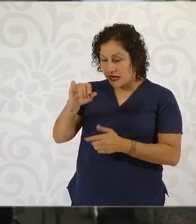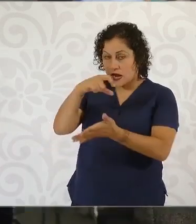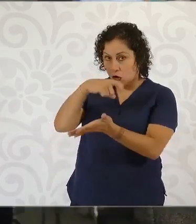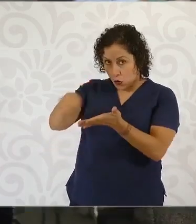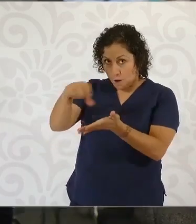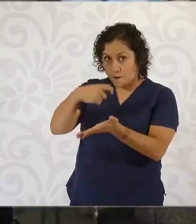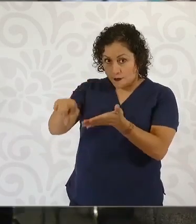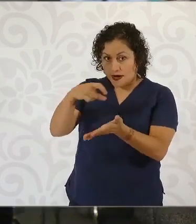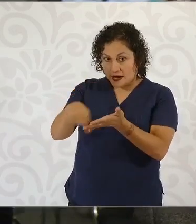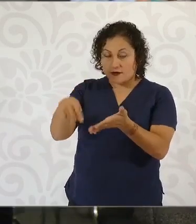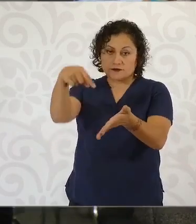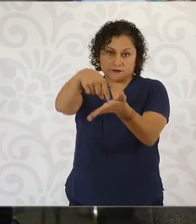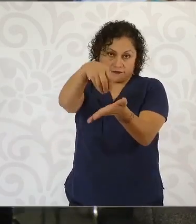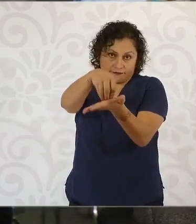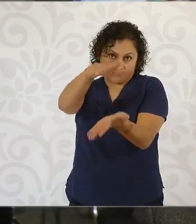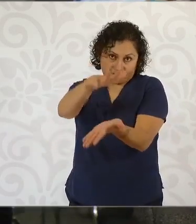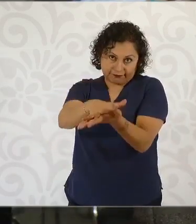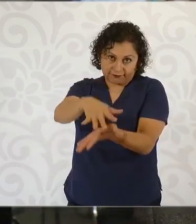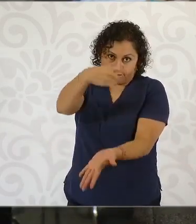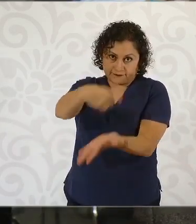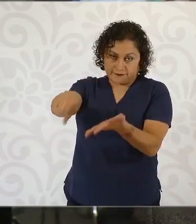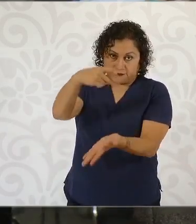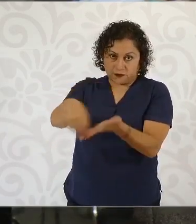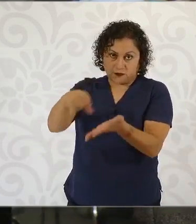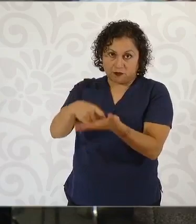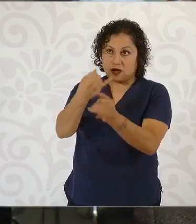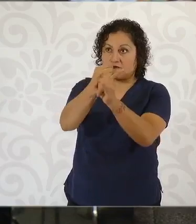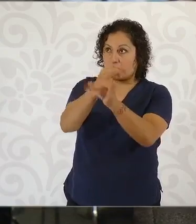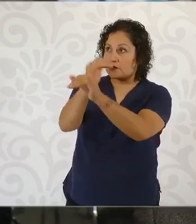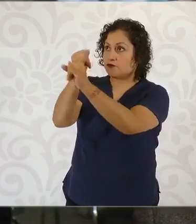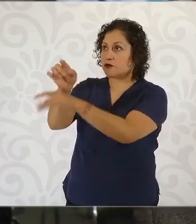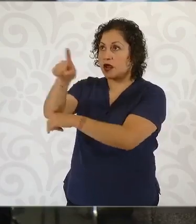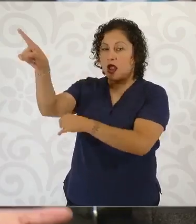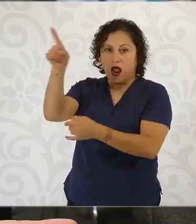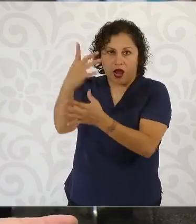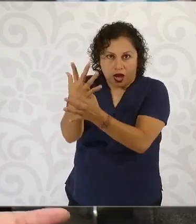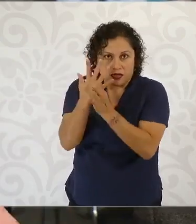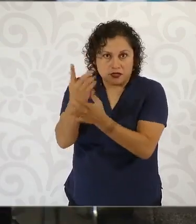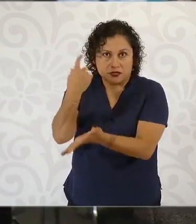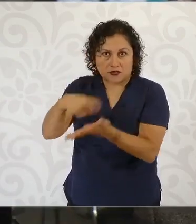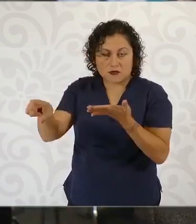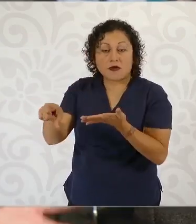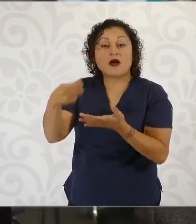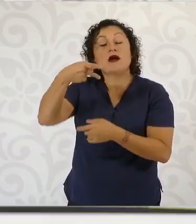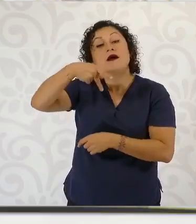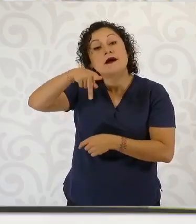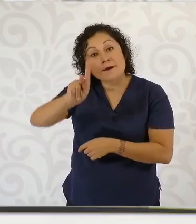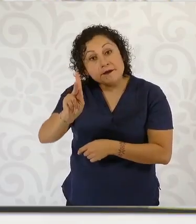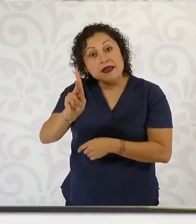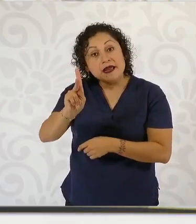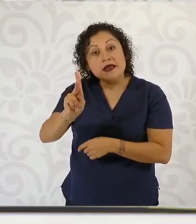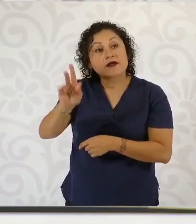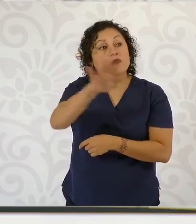está obviamente registrado en diferentes fuentes de información y al mismo tiempo hubo